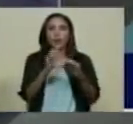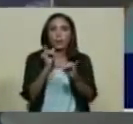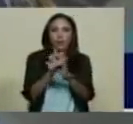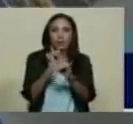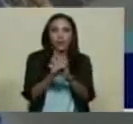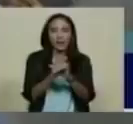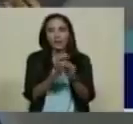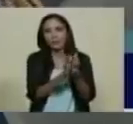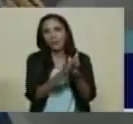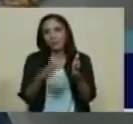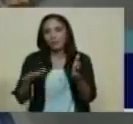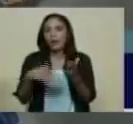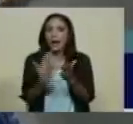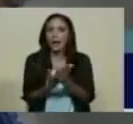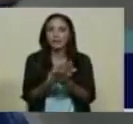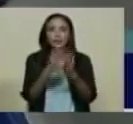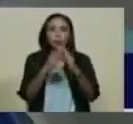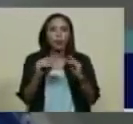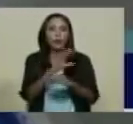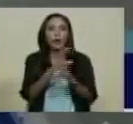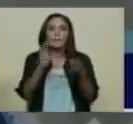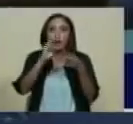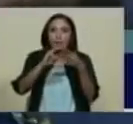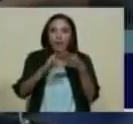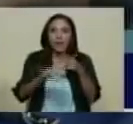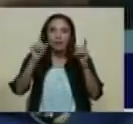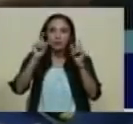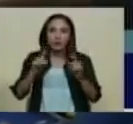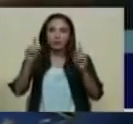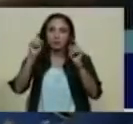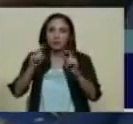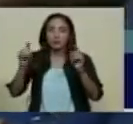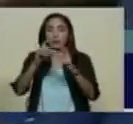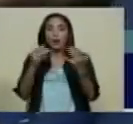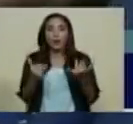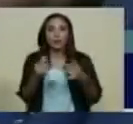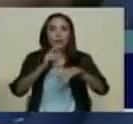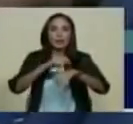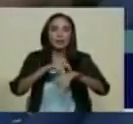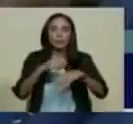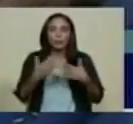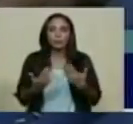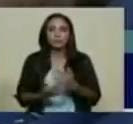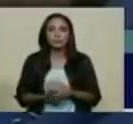hasta el tema del desarrollo de los contenidos, porque sabemos que hemos entrado en una era donde